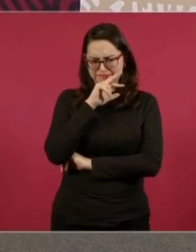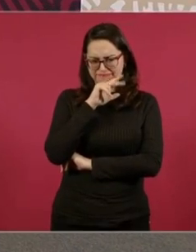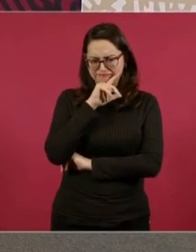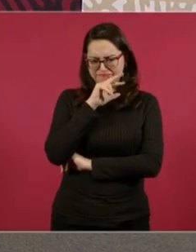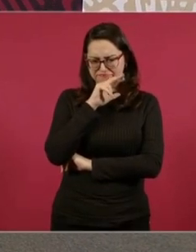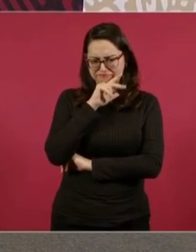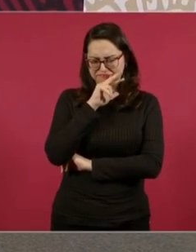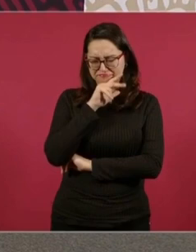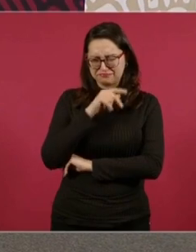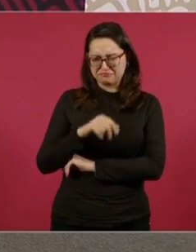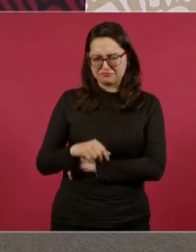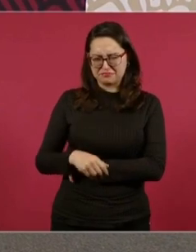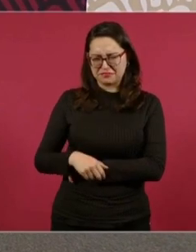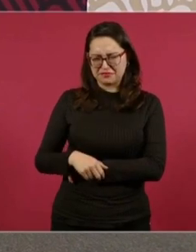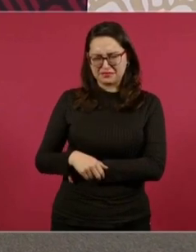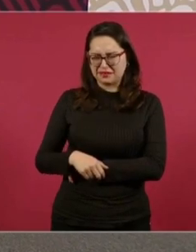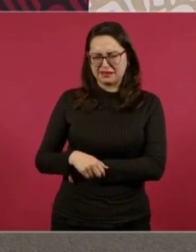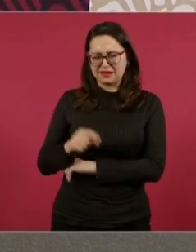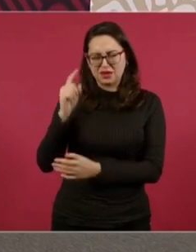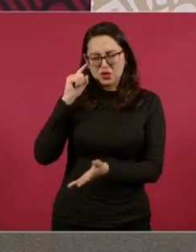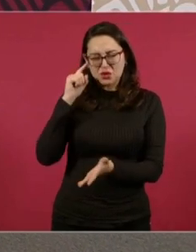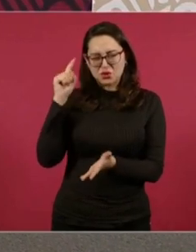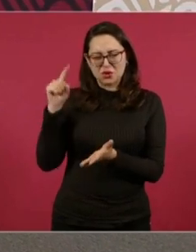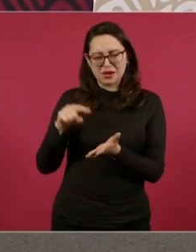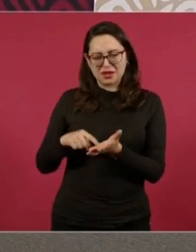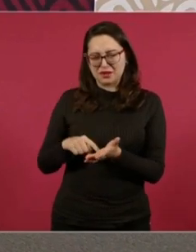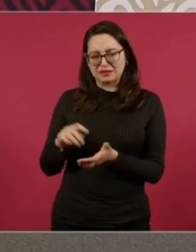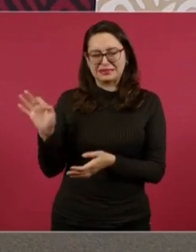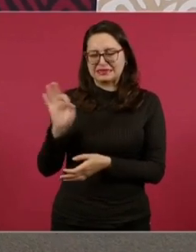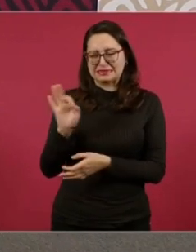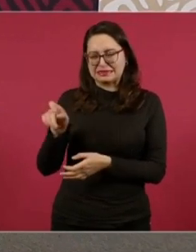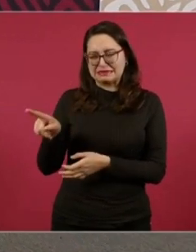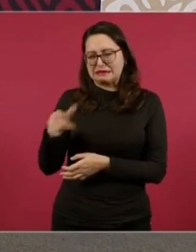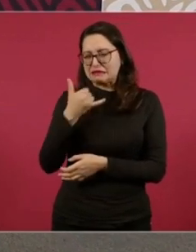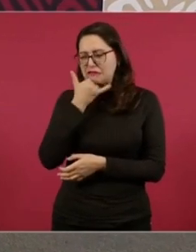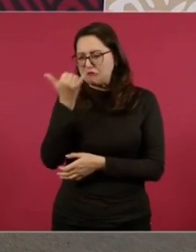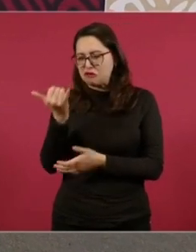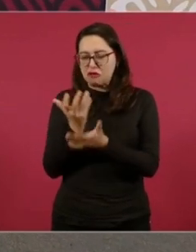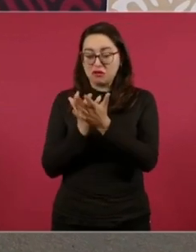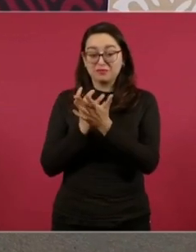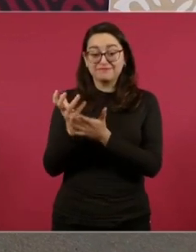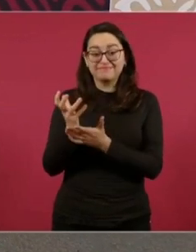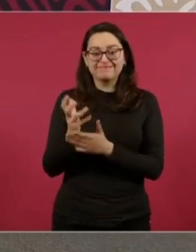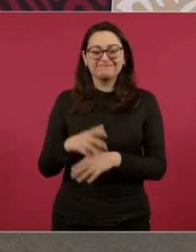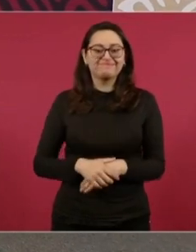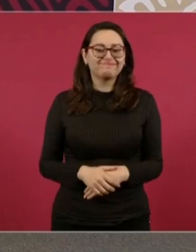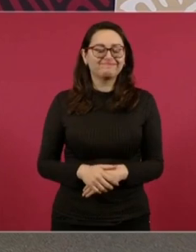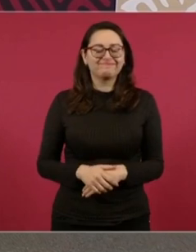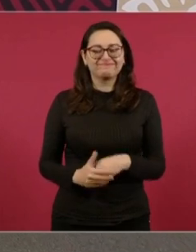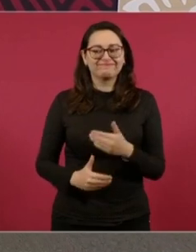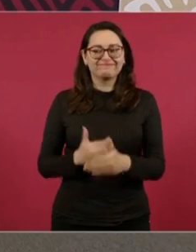con la esperanza de que le fallara su pronóstico. Pues no,